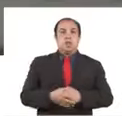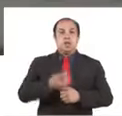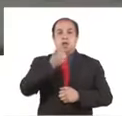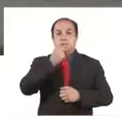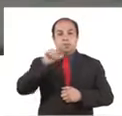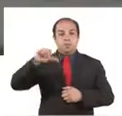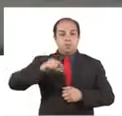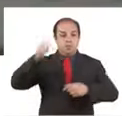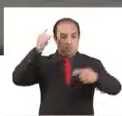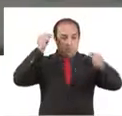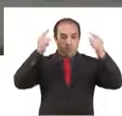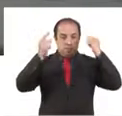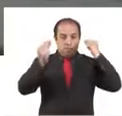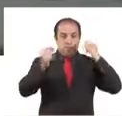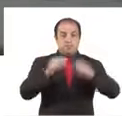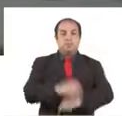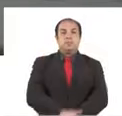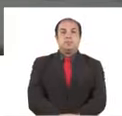por favor.